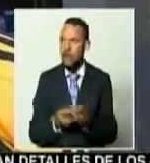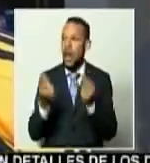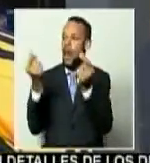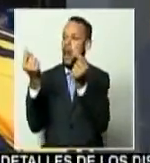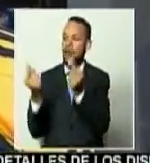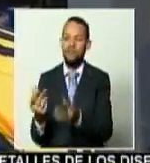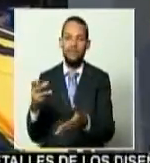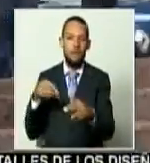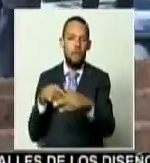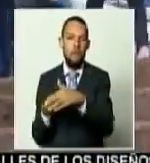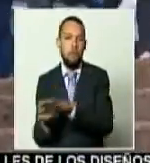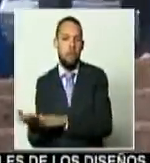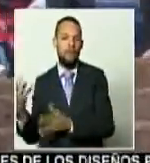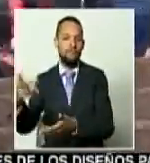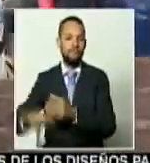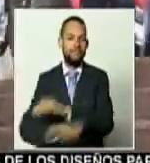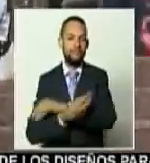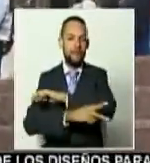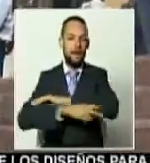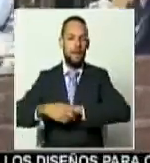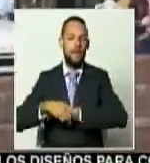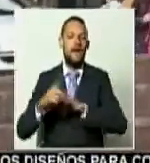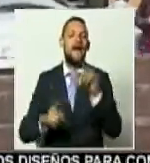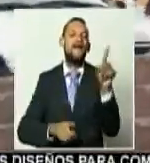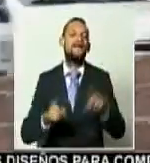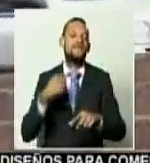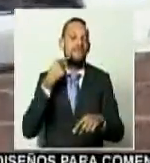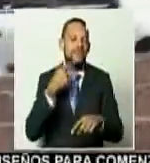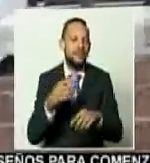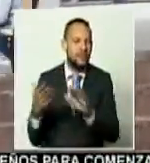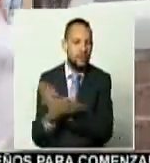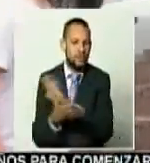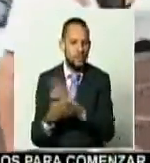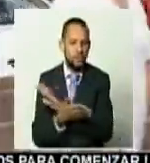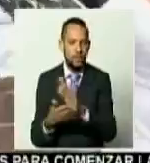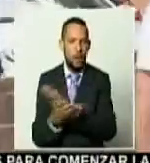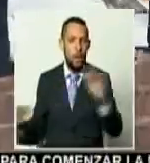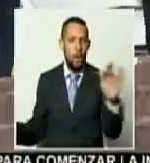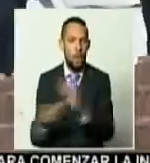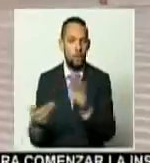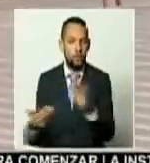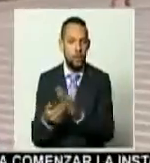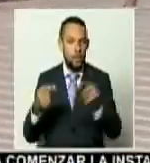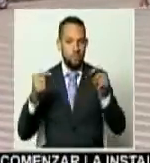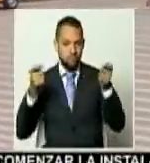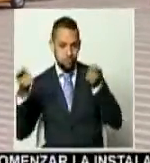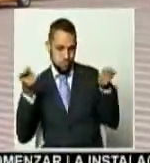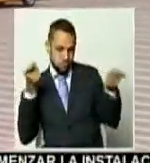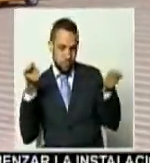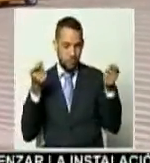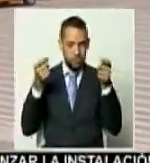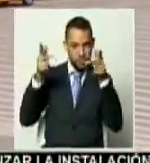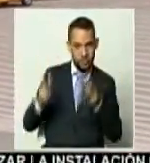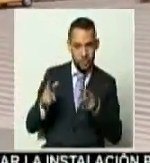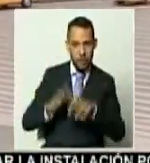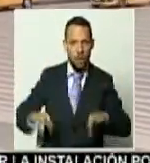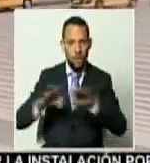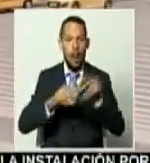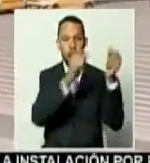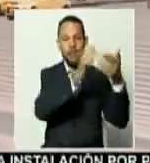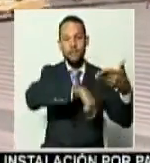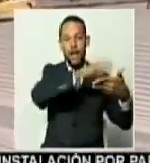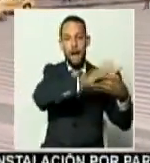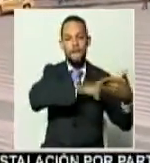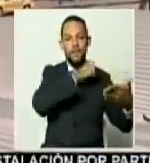se escapan por otros lados. A pesar de que se espera la respuesta de la demanda por parte de la Procuraduría, el presupuesto deberá aprobarse por